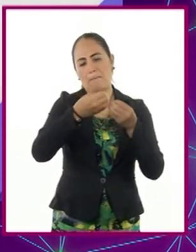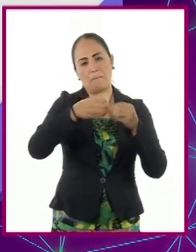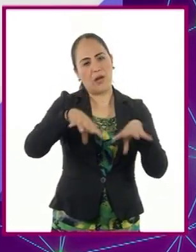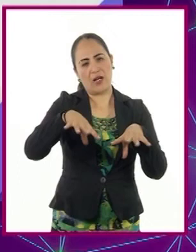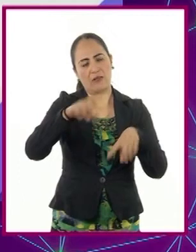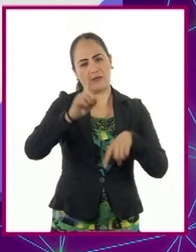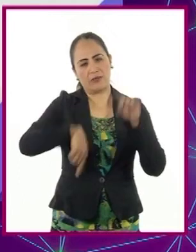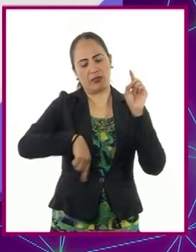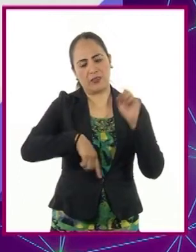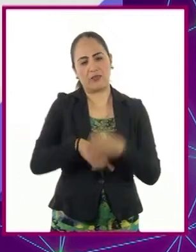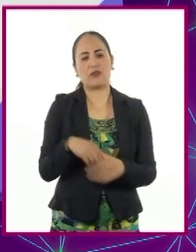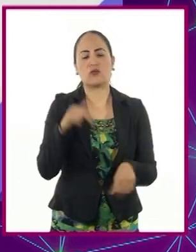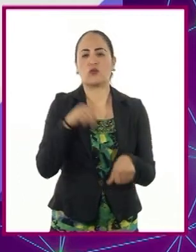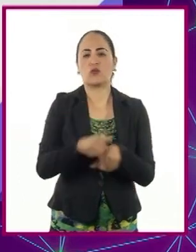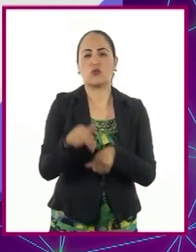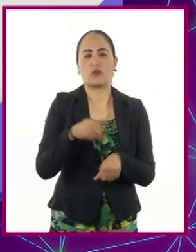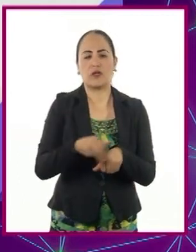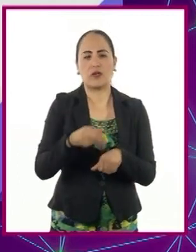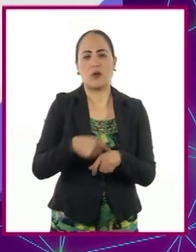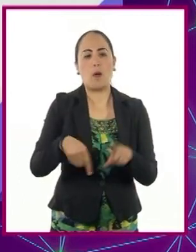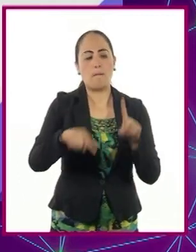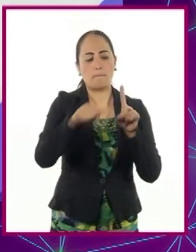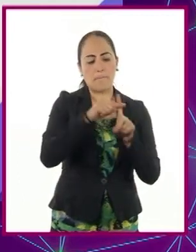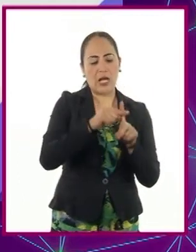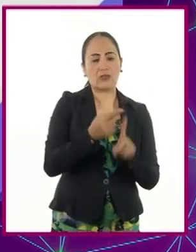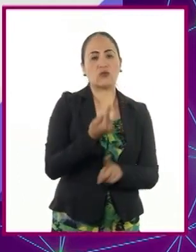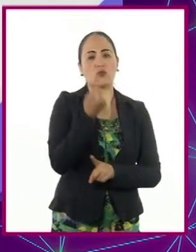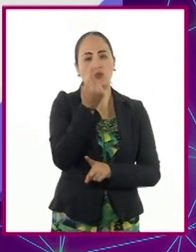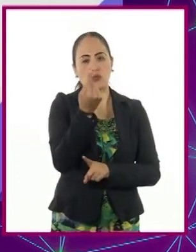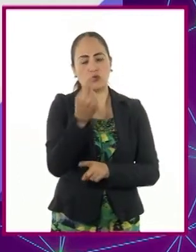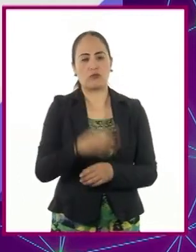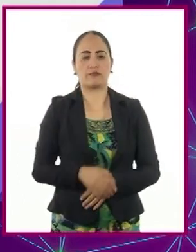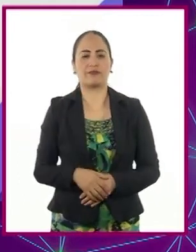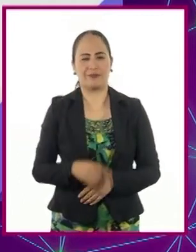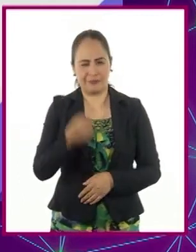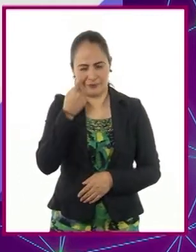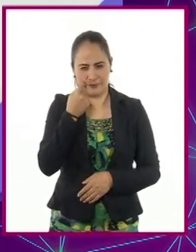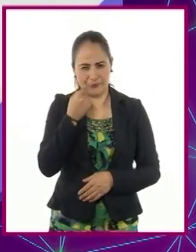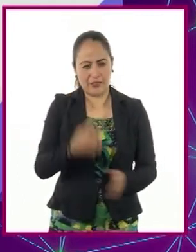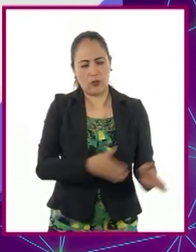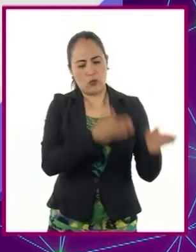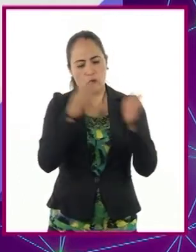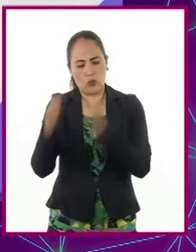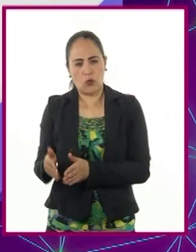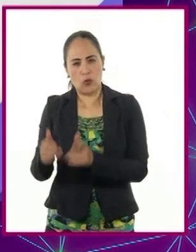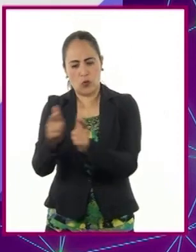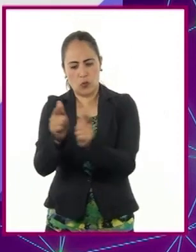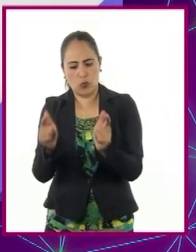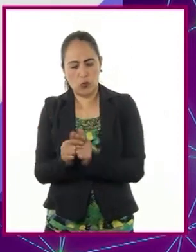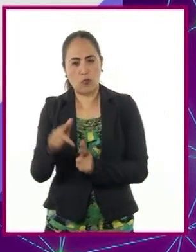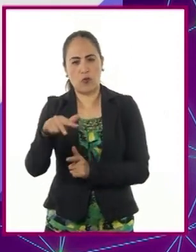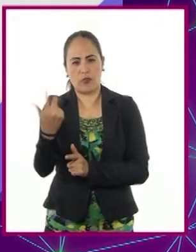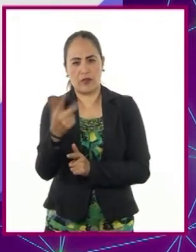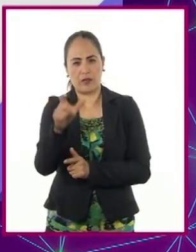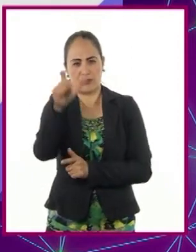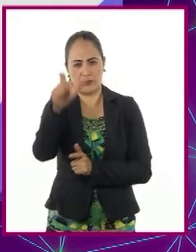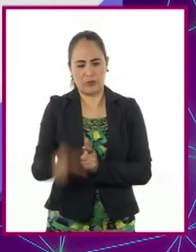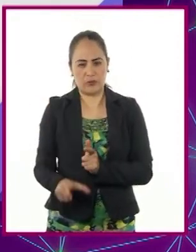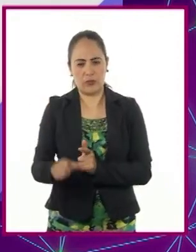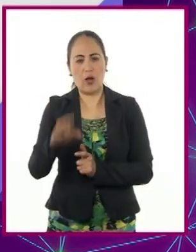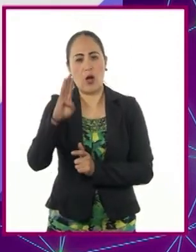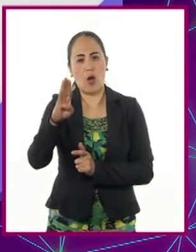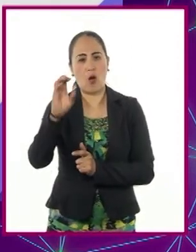su número de oxidación es +1. Observen el grupo 13. El boro pertenece a este